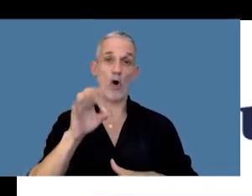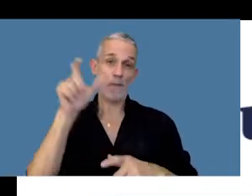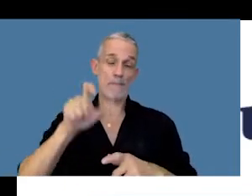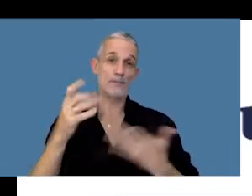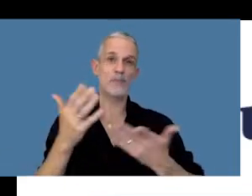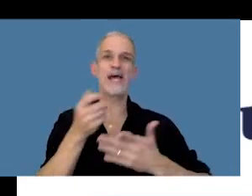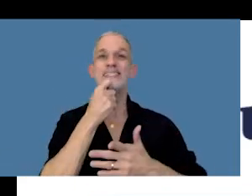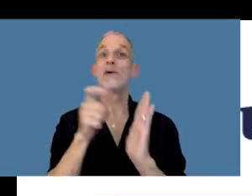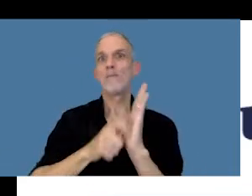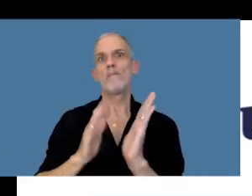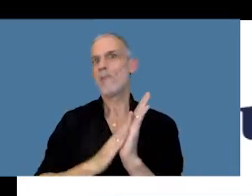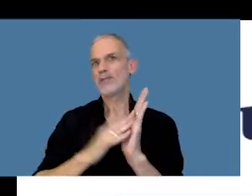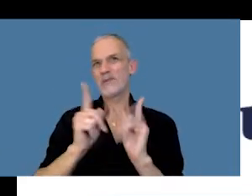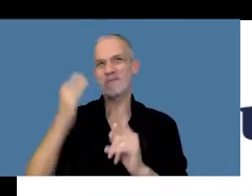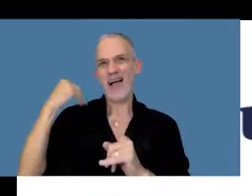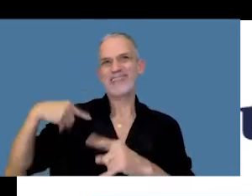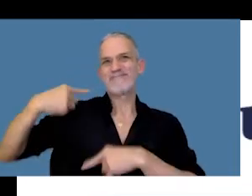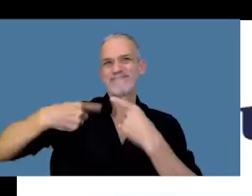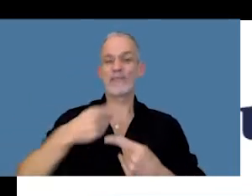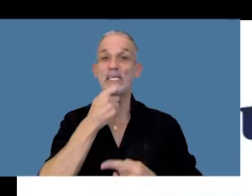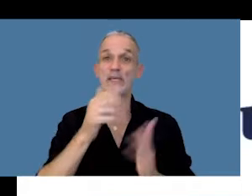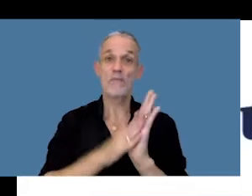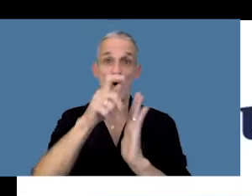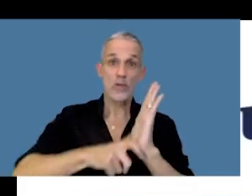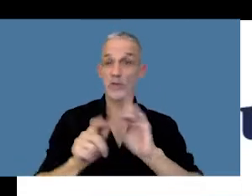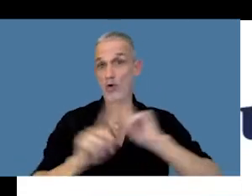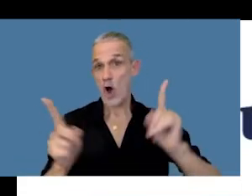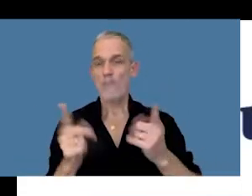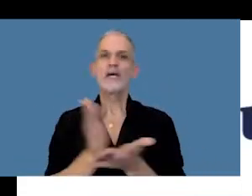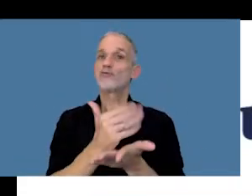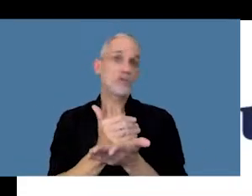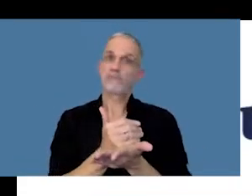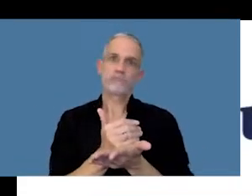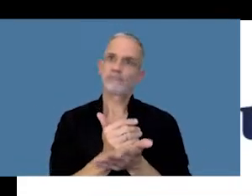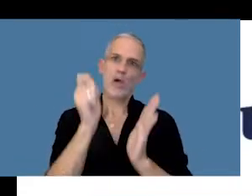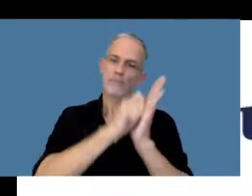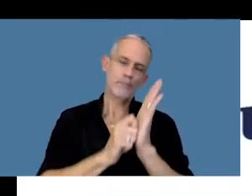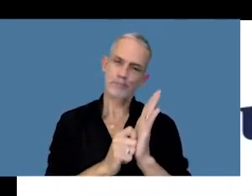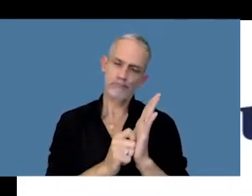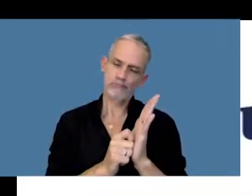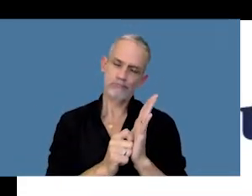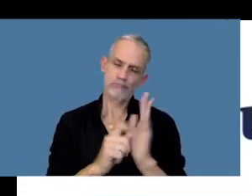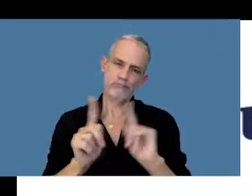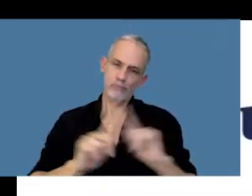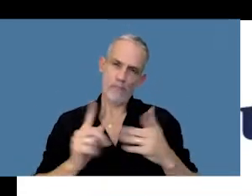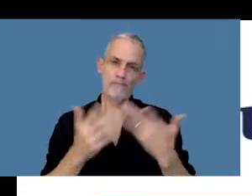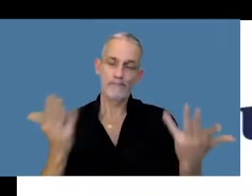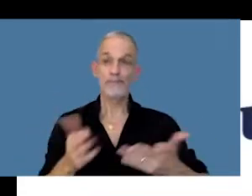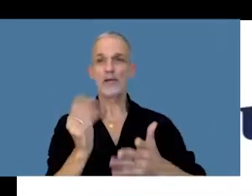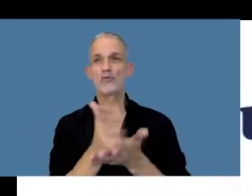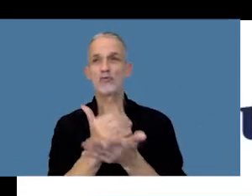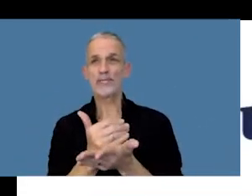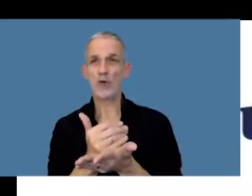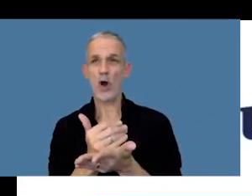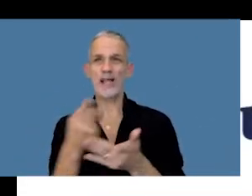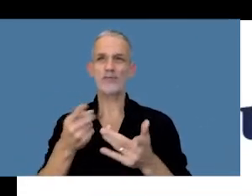sido monotributista. De no haberlo sido, la sucesión no puede inscribirse como tal. Recordemos que la sucesión indivisa